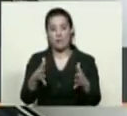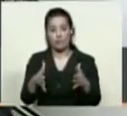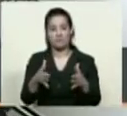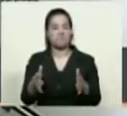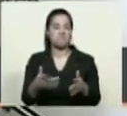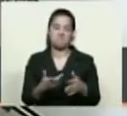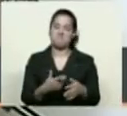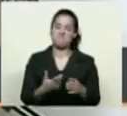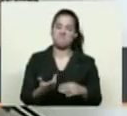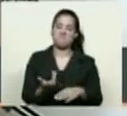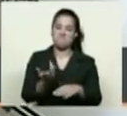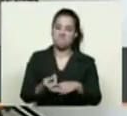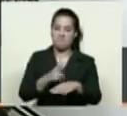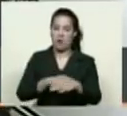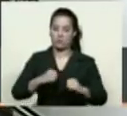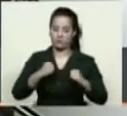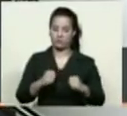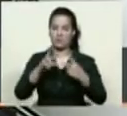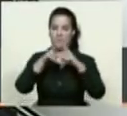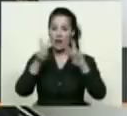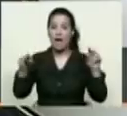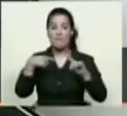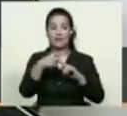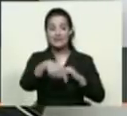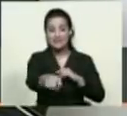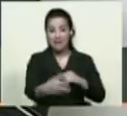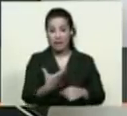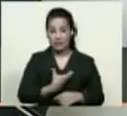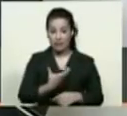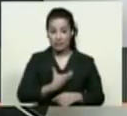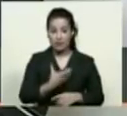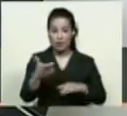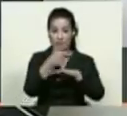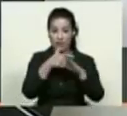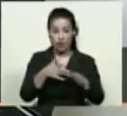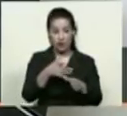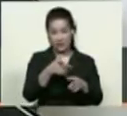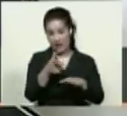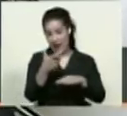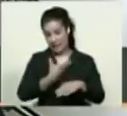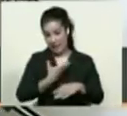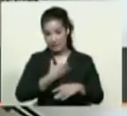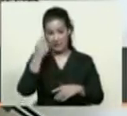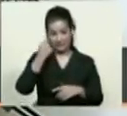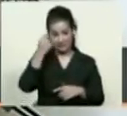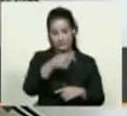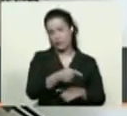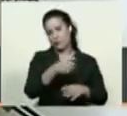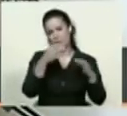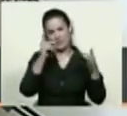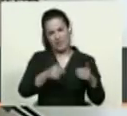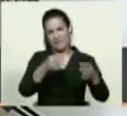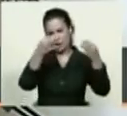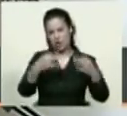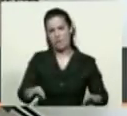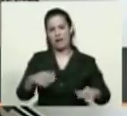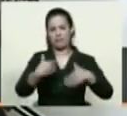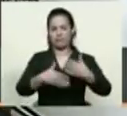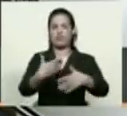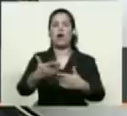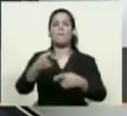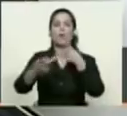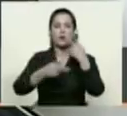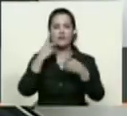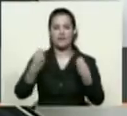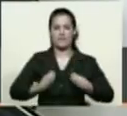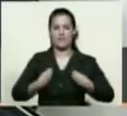de alcaldesas y alcaldes a los efectos de que se consolide el clima de normalización política que actualmente